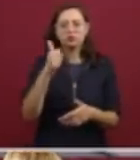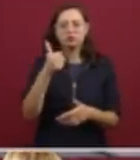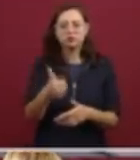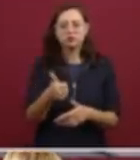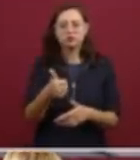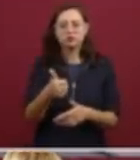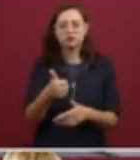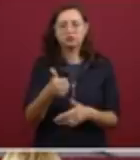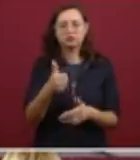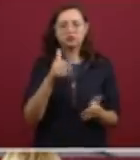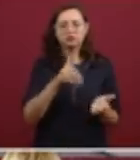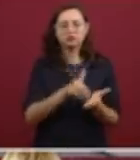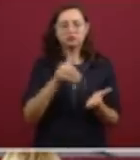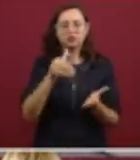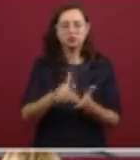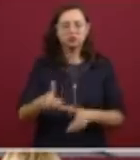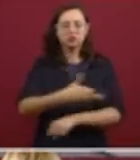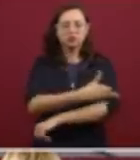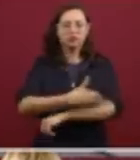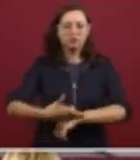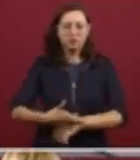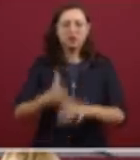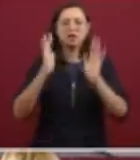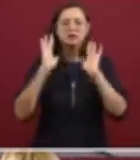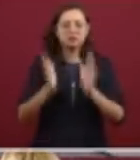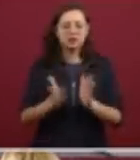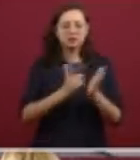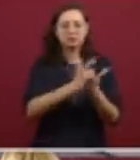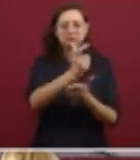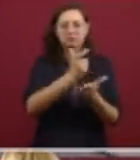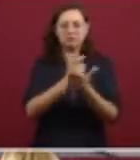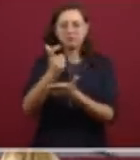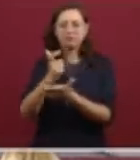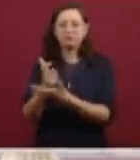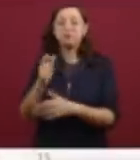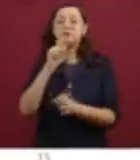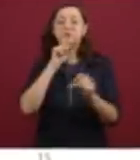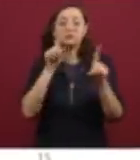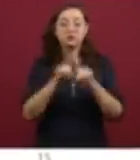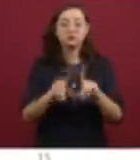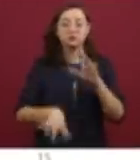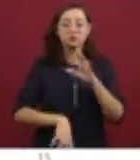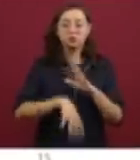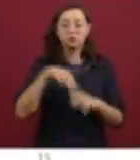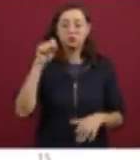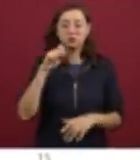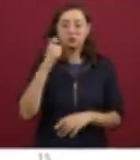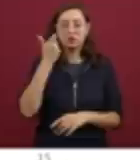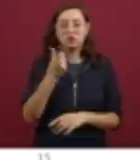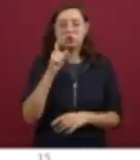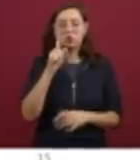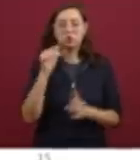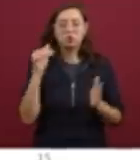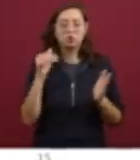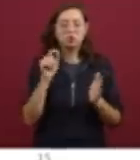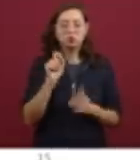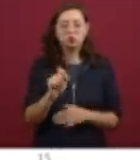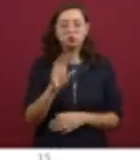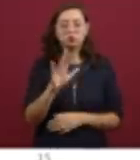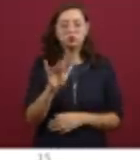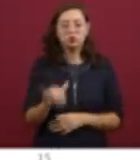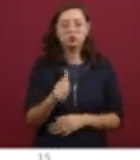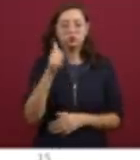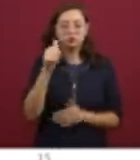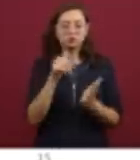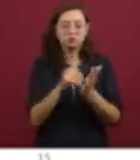2.26 millones de familias y ya han cobrado 1.56 millones de familias con un avance en el